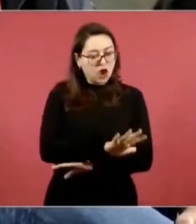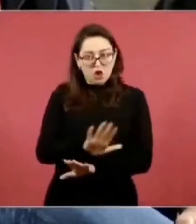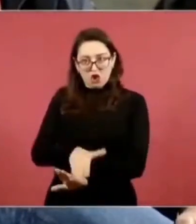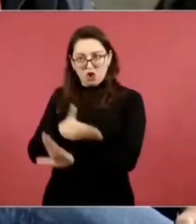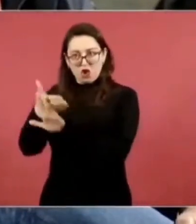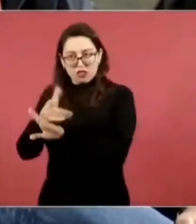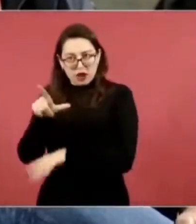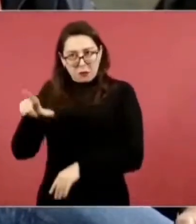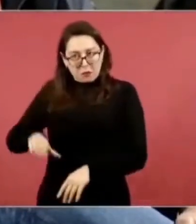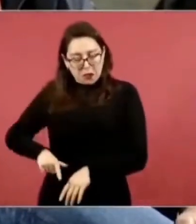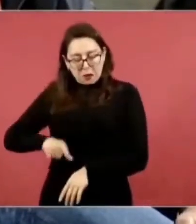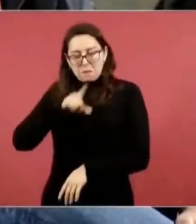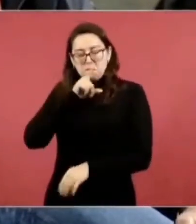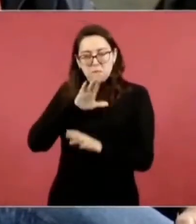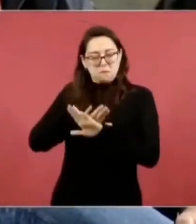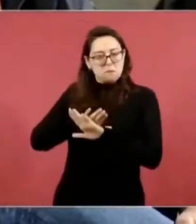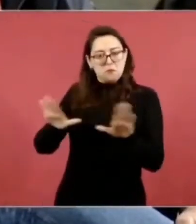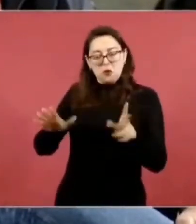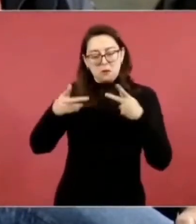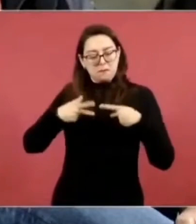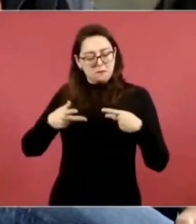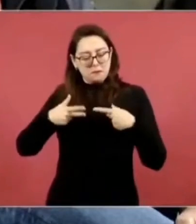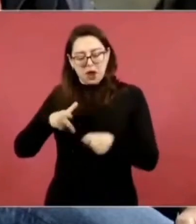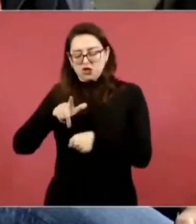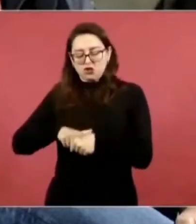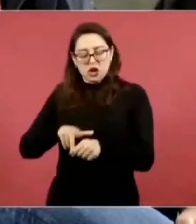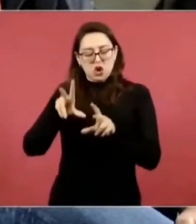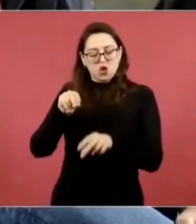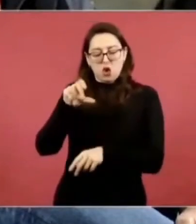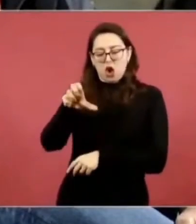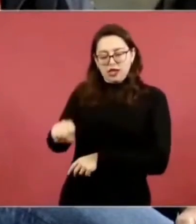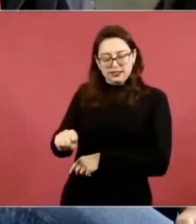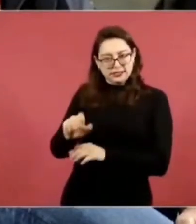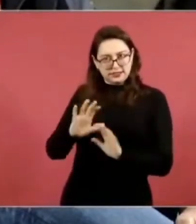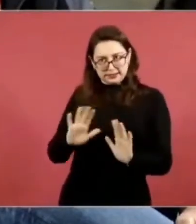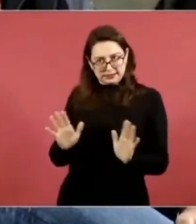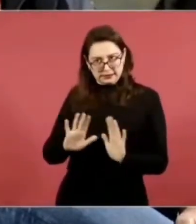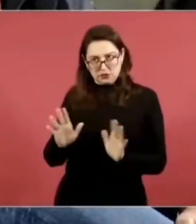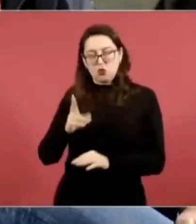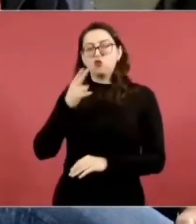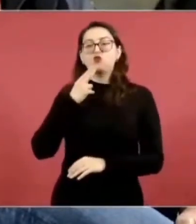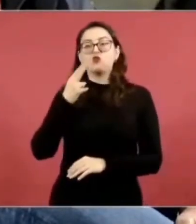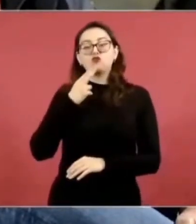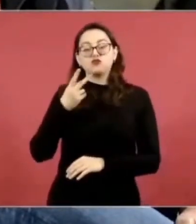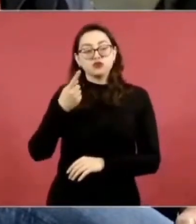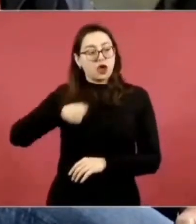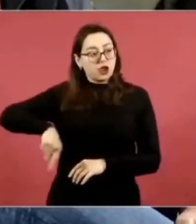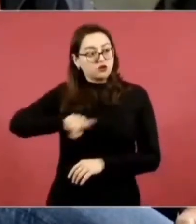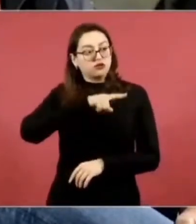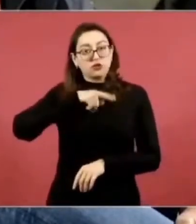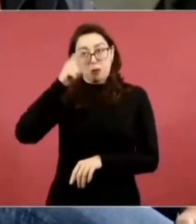que despersonalizar, no vamos a golpear, que nos usen para golpear a este